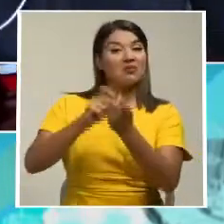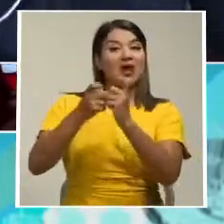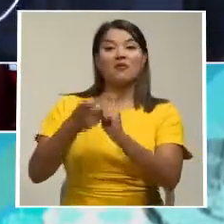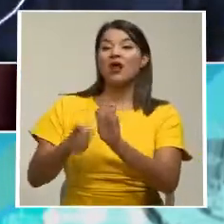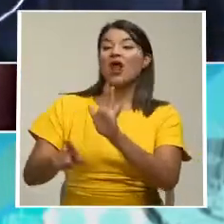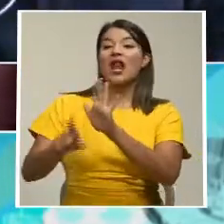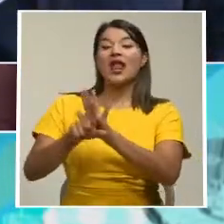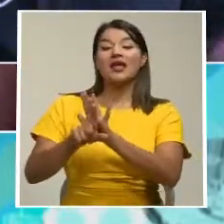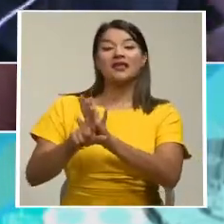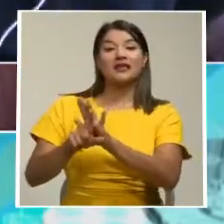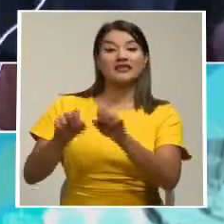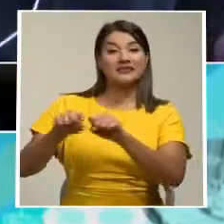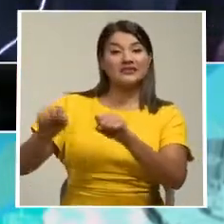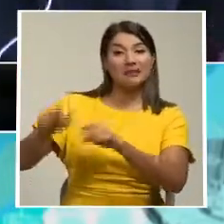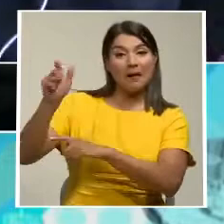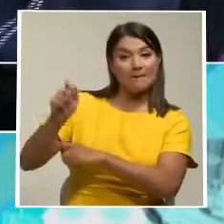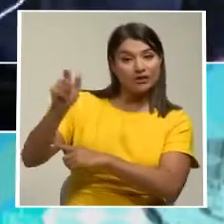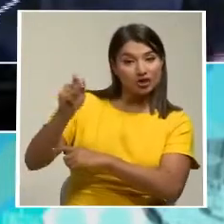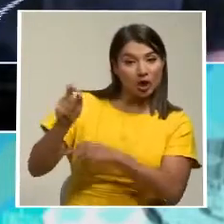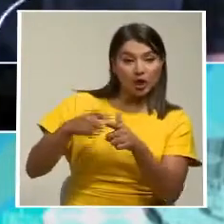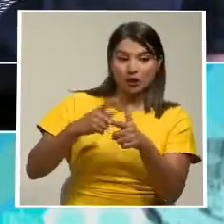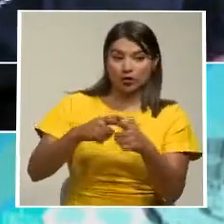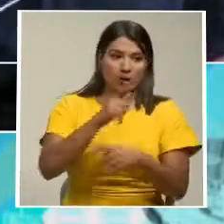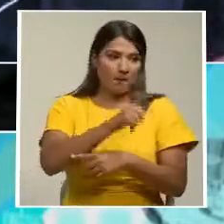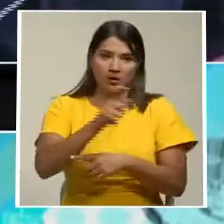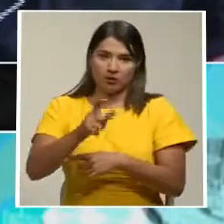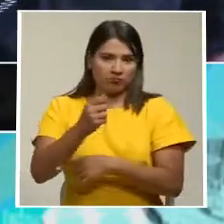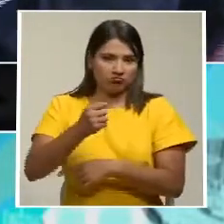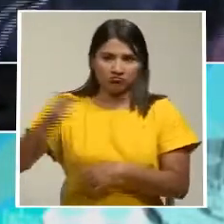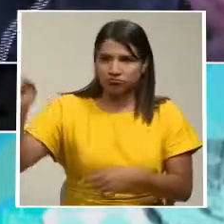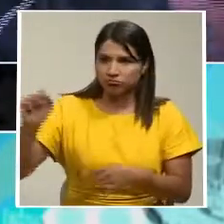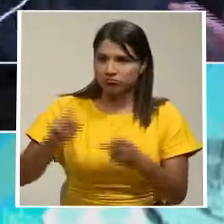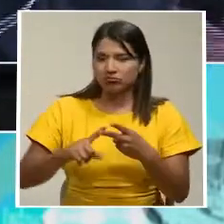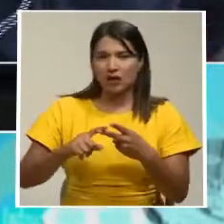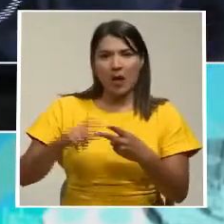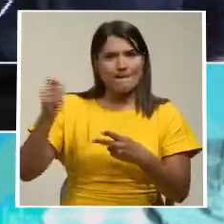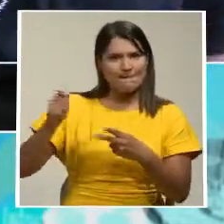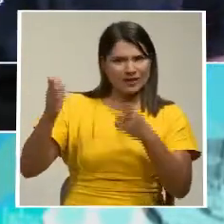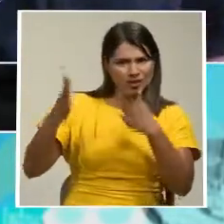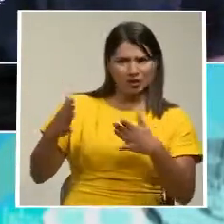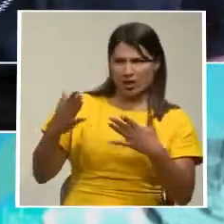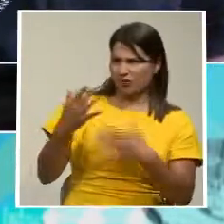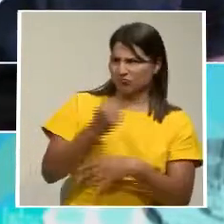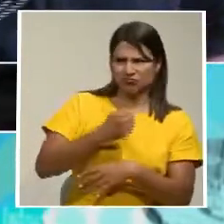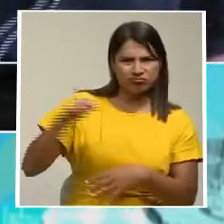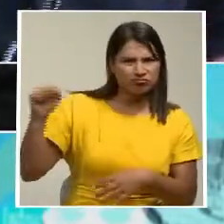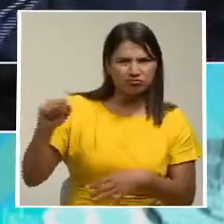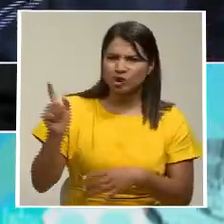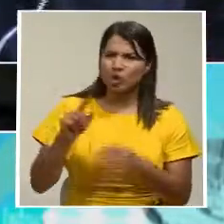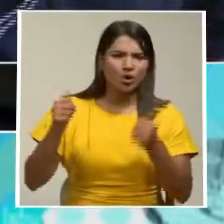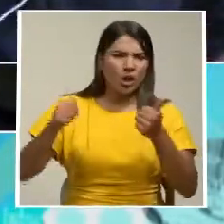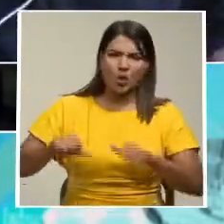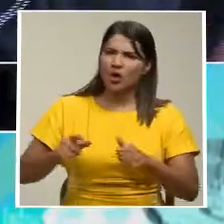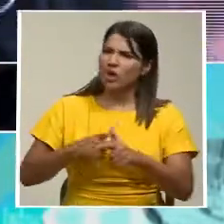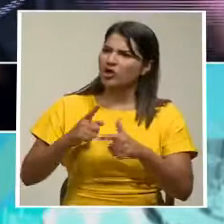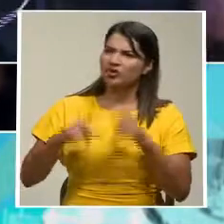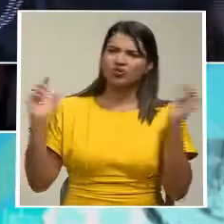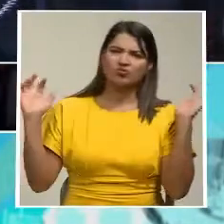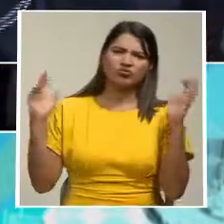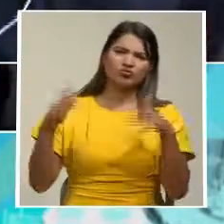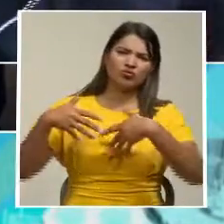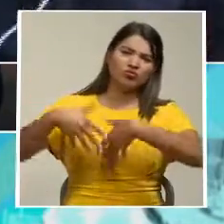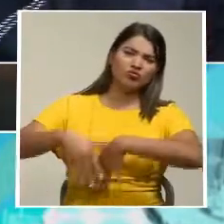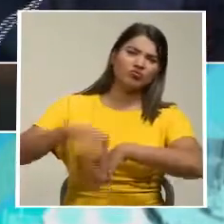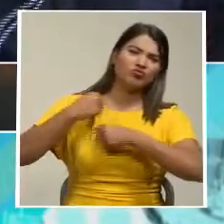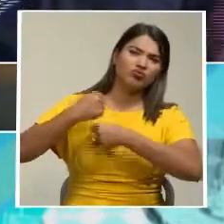se opusieron, los pensionados obviamente se opusieron porque les afectaba muchísimo, y la gente salió a la calle a protestar y bueno,